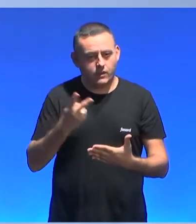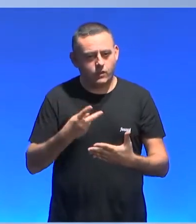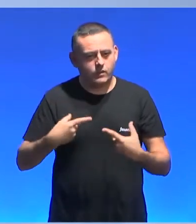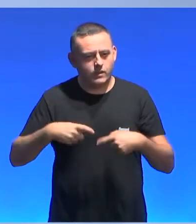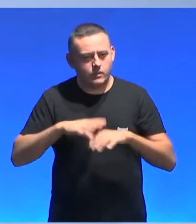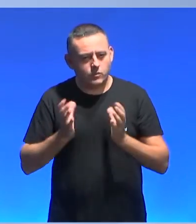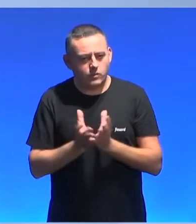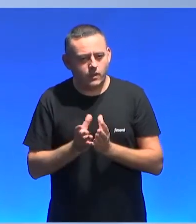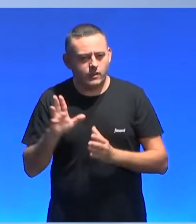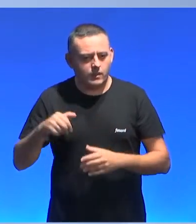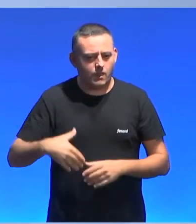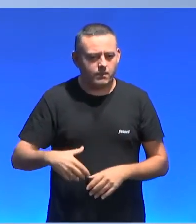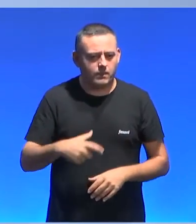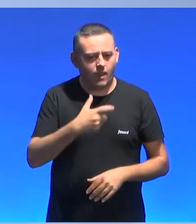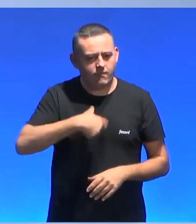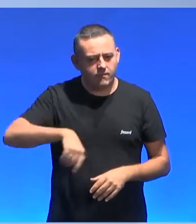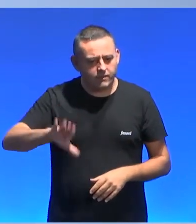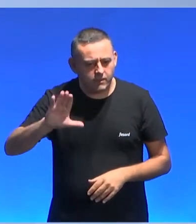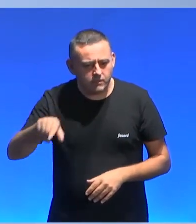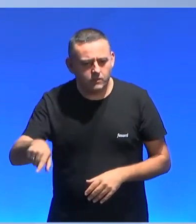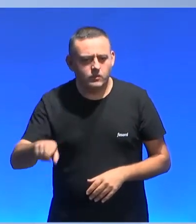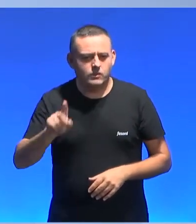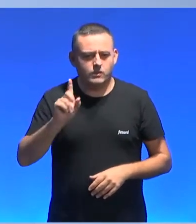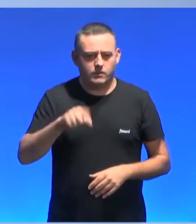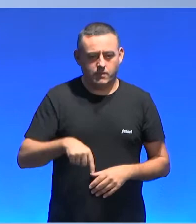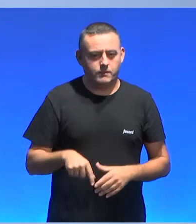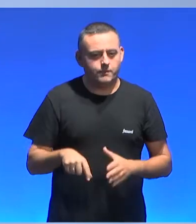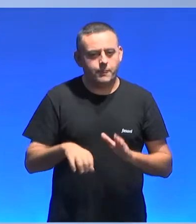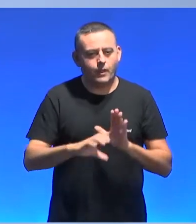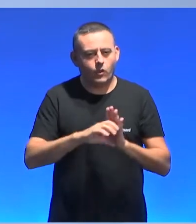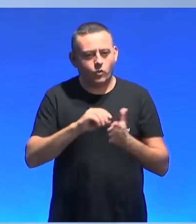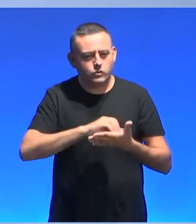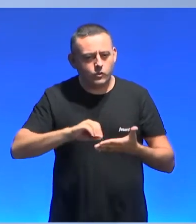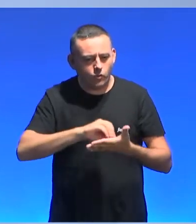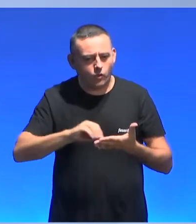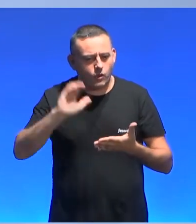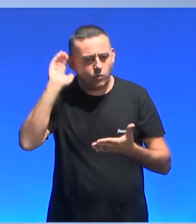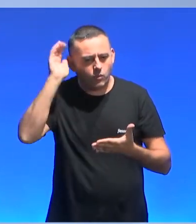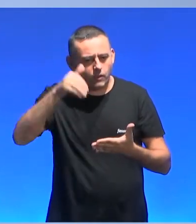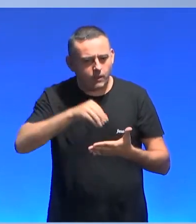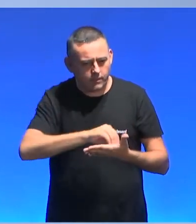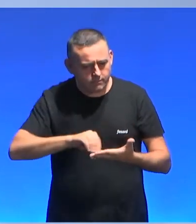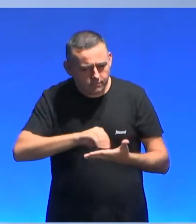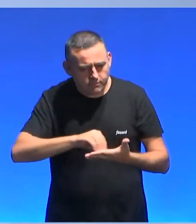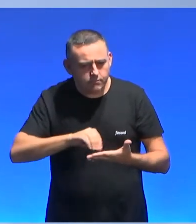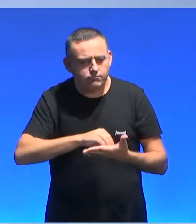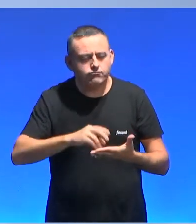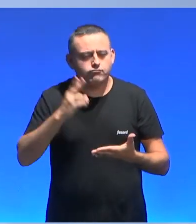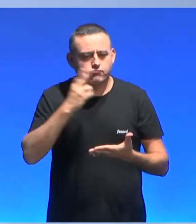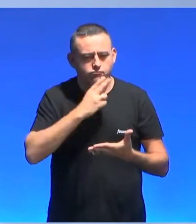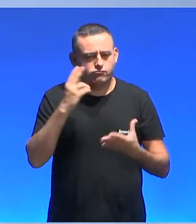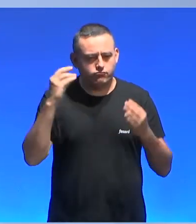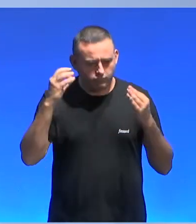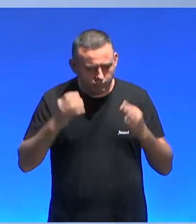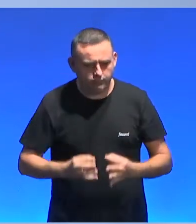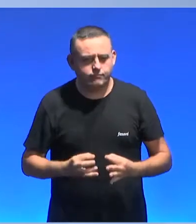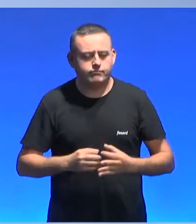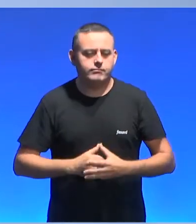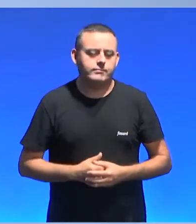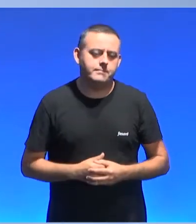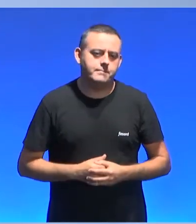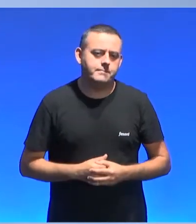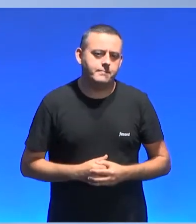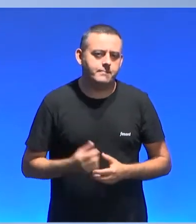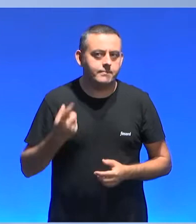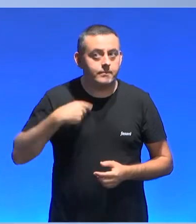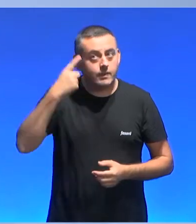fascismo, escribe una constitución republicana muy comprometida, en la cual, si no me